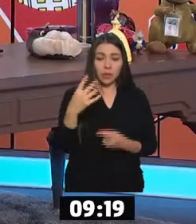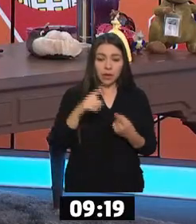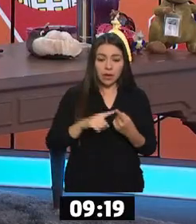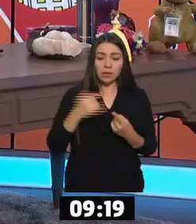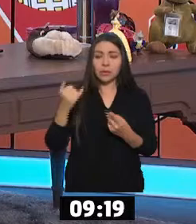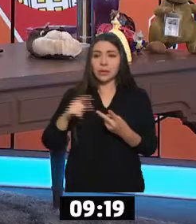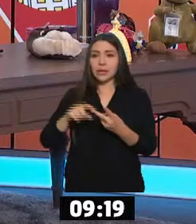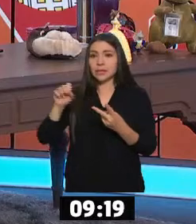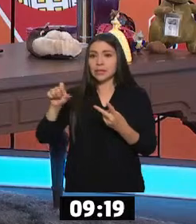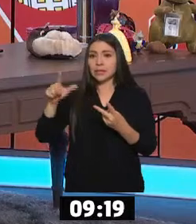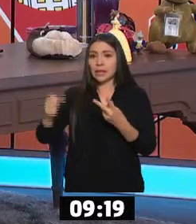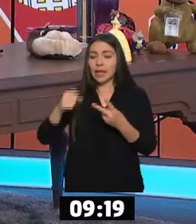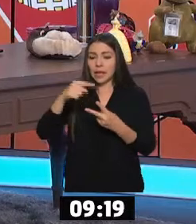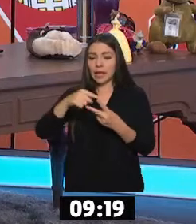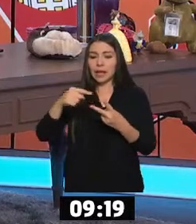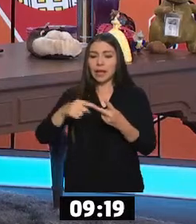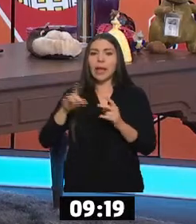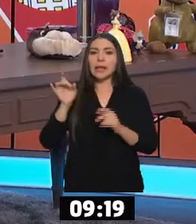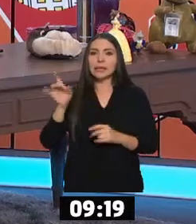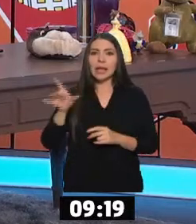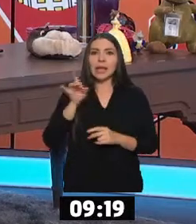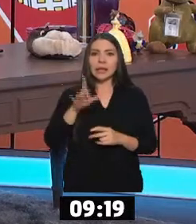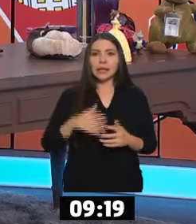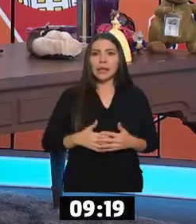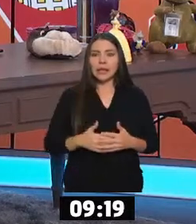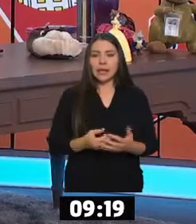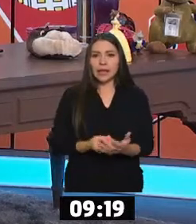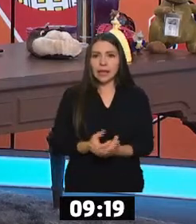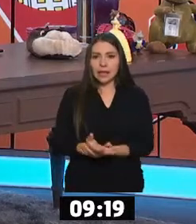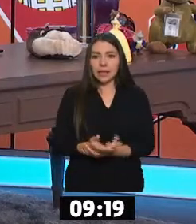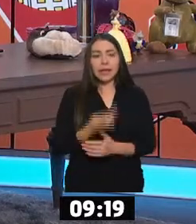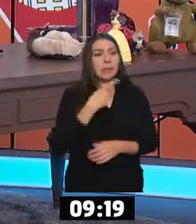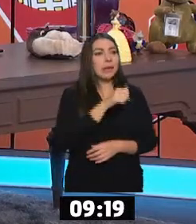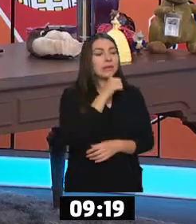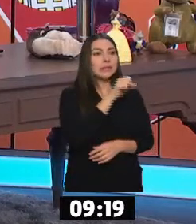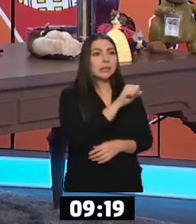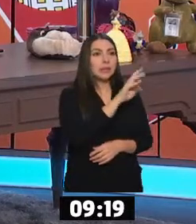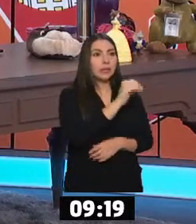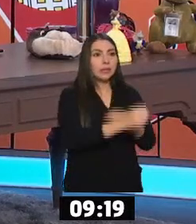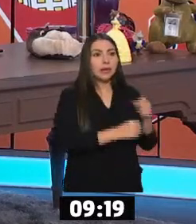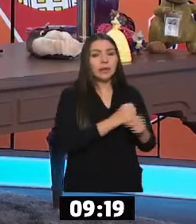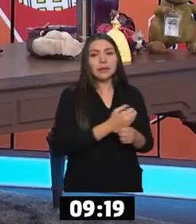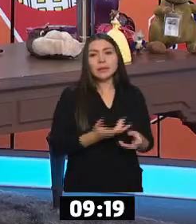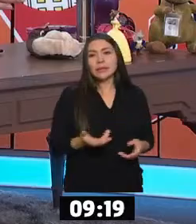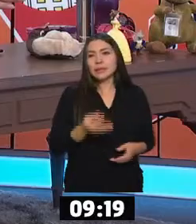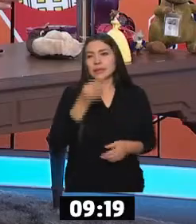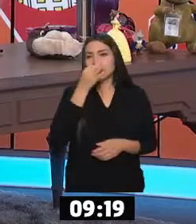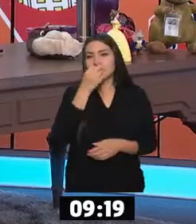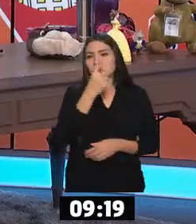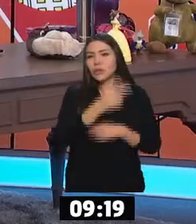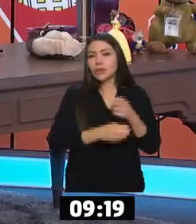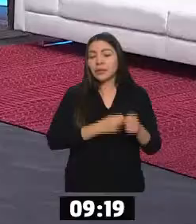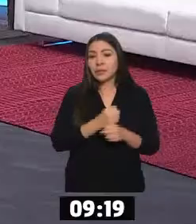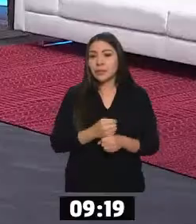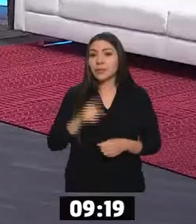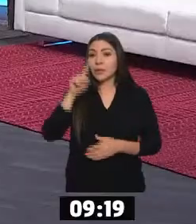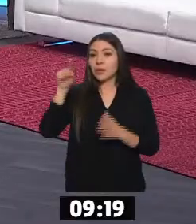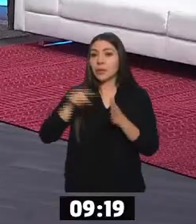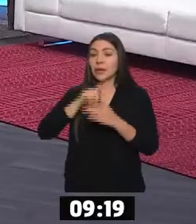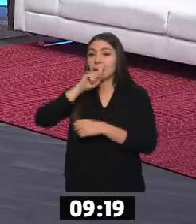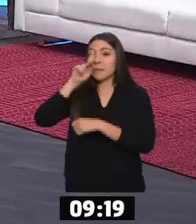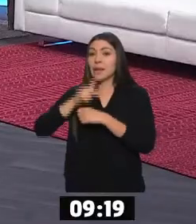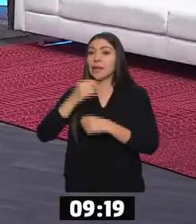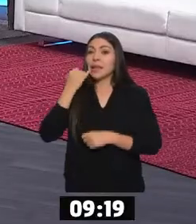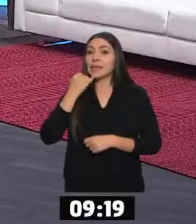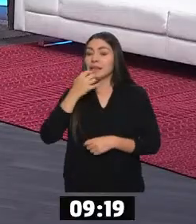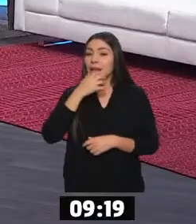67. Pero no es 69. Pero son 2 años en Israel. No, imagínese que ganara. En Israel. No,